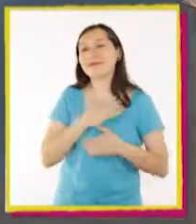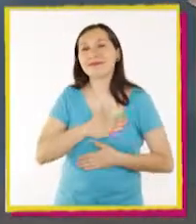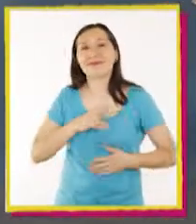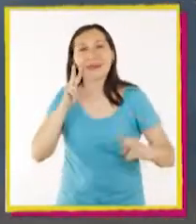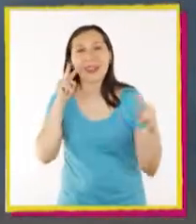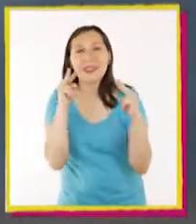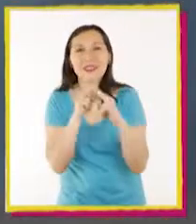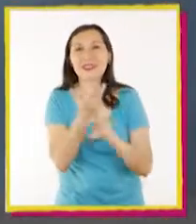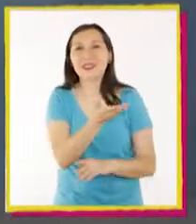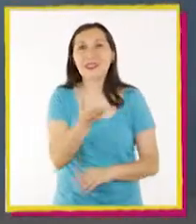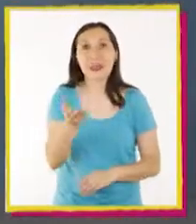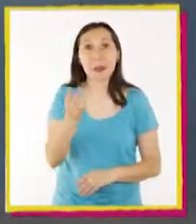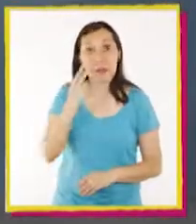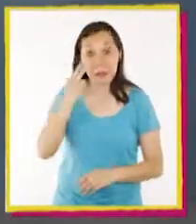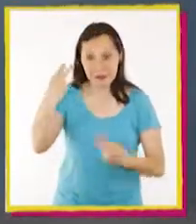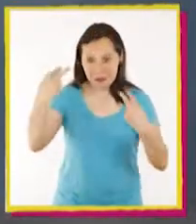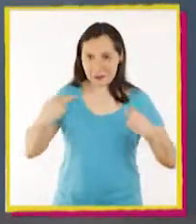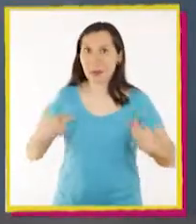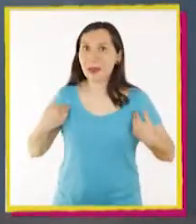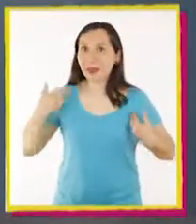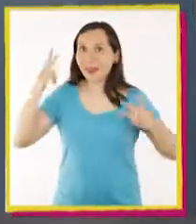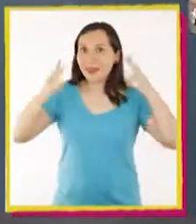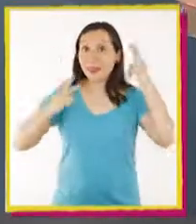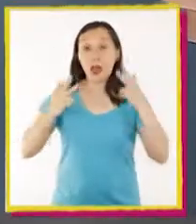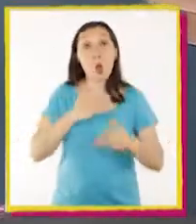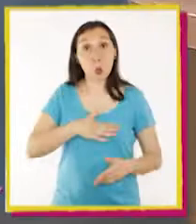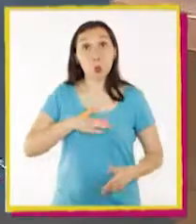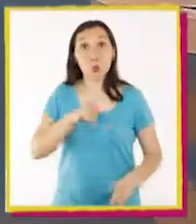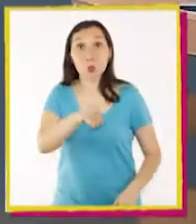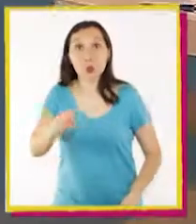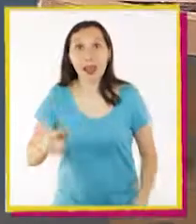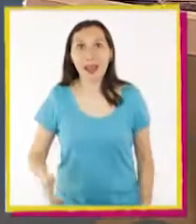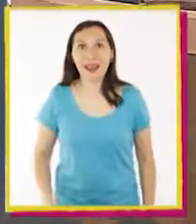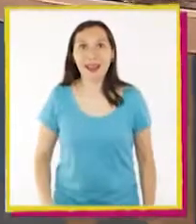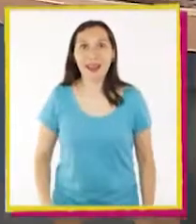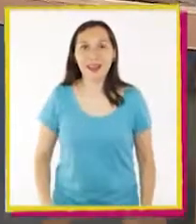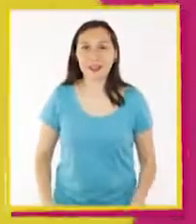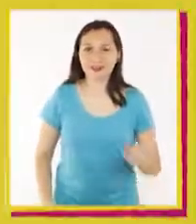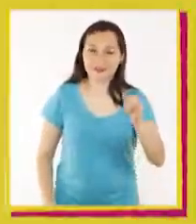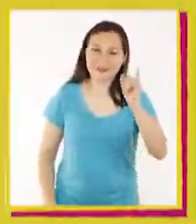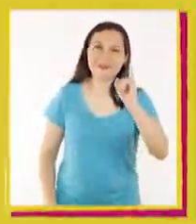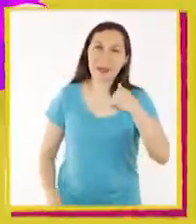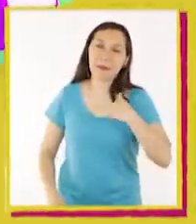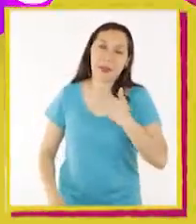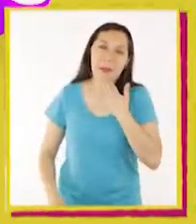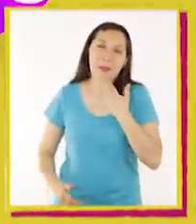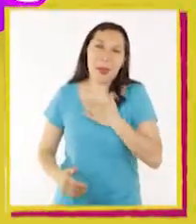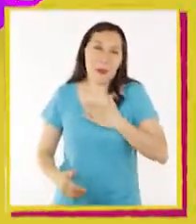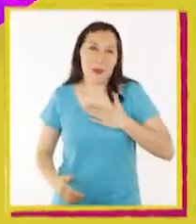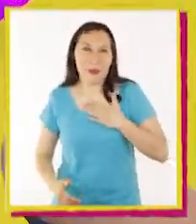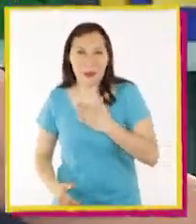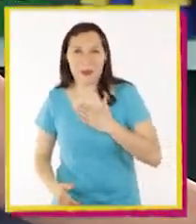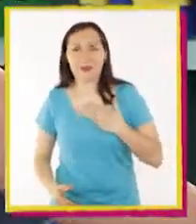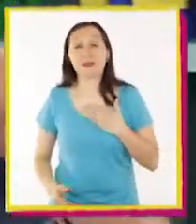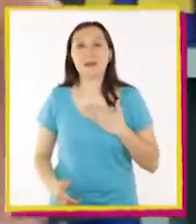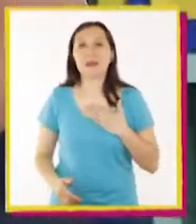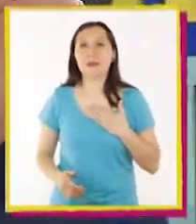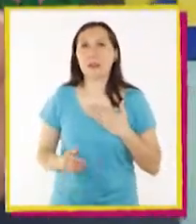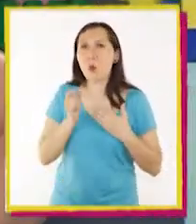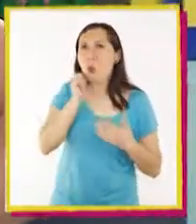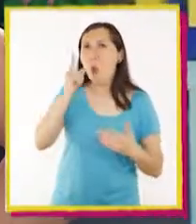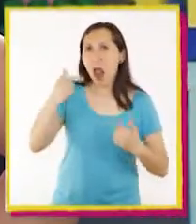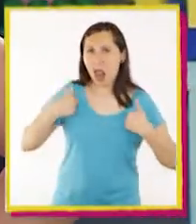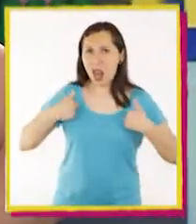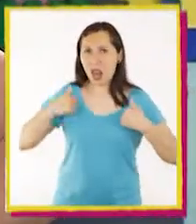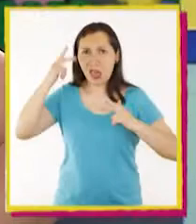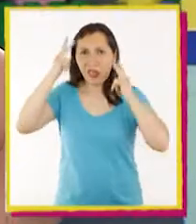rico verlos! ¡Miren mi disfraz! ¿Les gusta? ¡Sí! ¡A mí también! ¿De qué